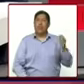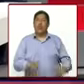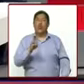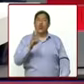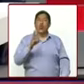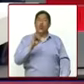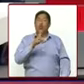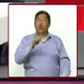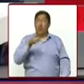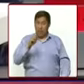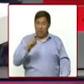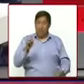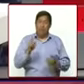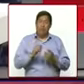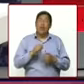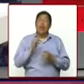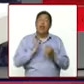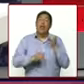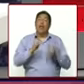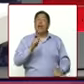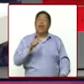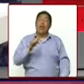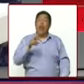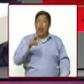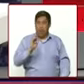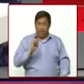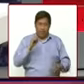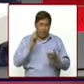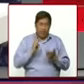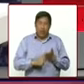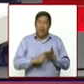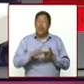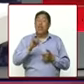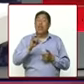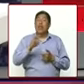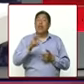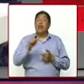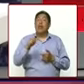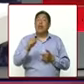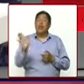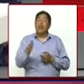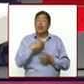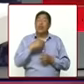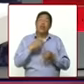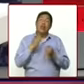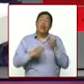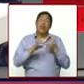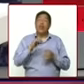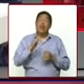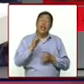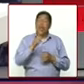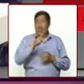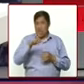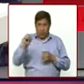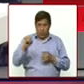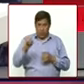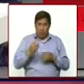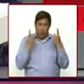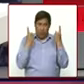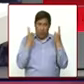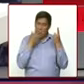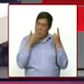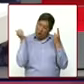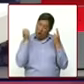William Eduardo Alave Laura, también Iván Noel Córdoba Castillo, que serían los dos con los